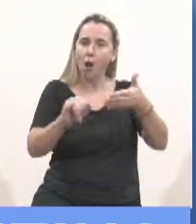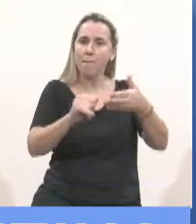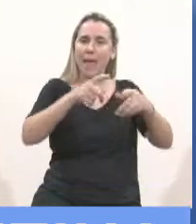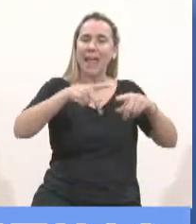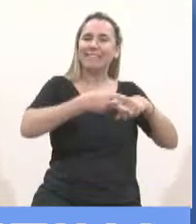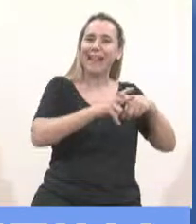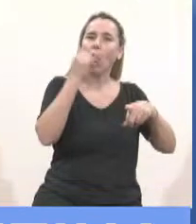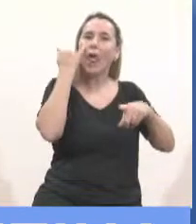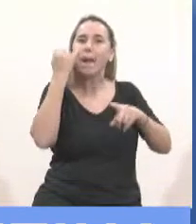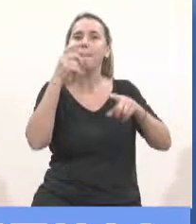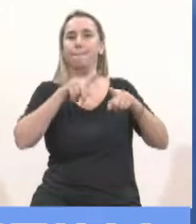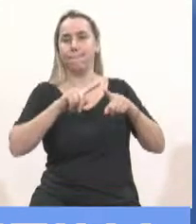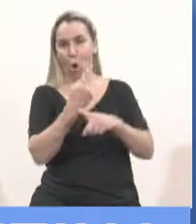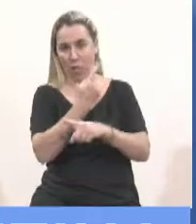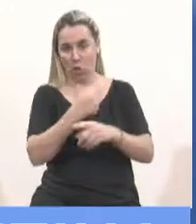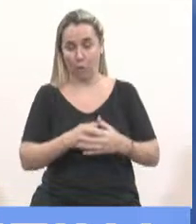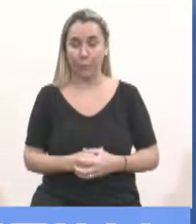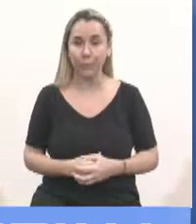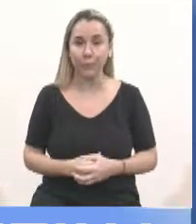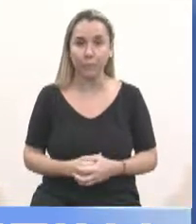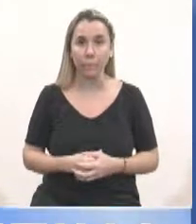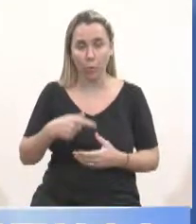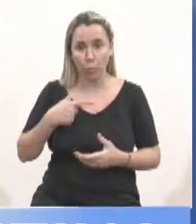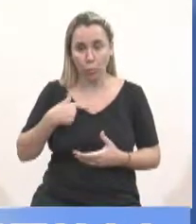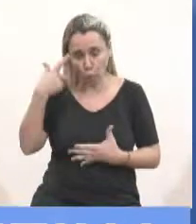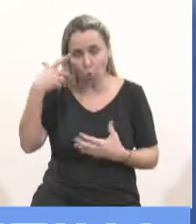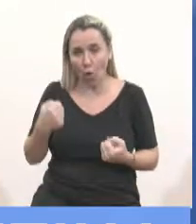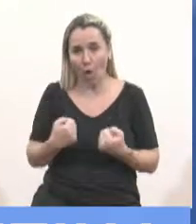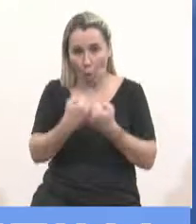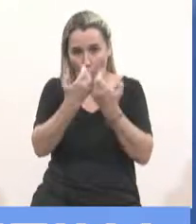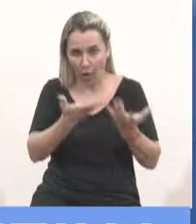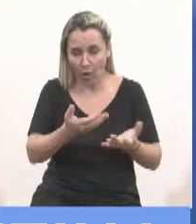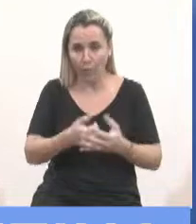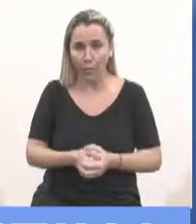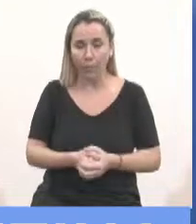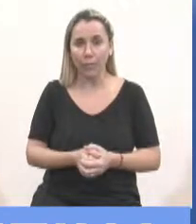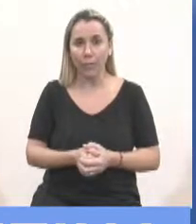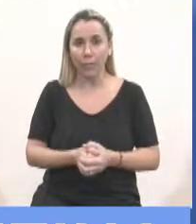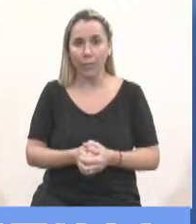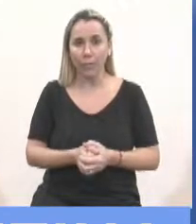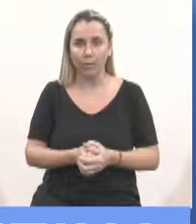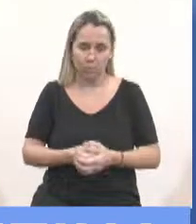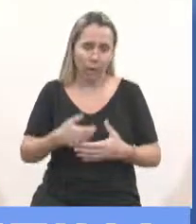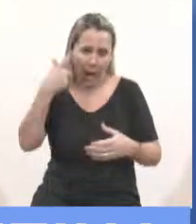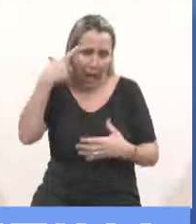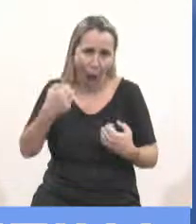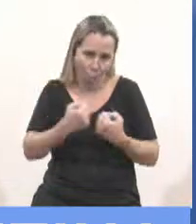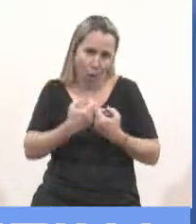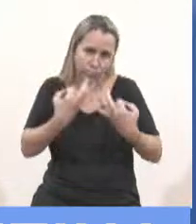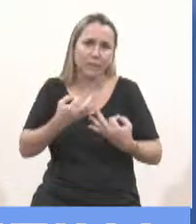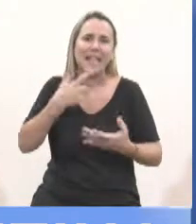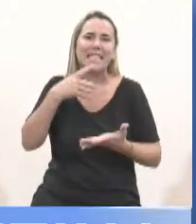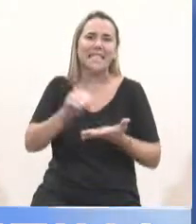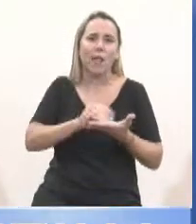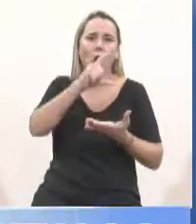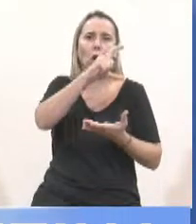informe político. Y bueno, comparto varias las declaraciones plenamente del senador